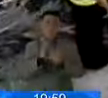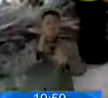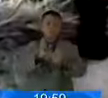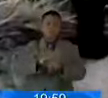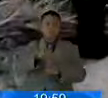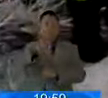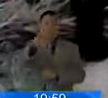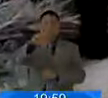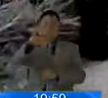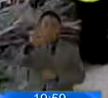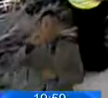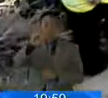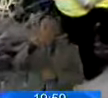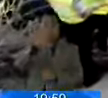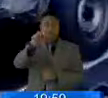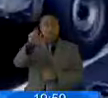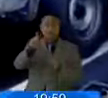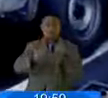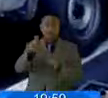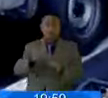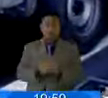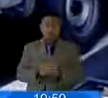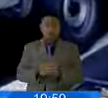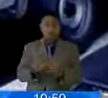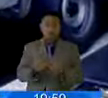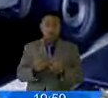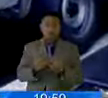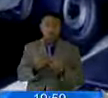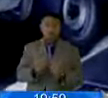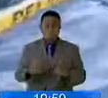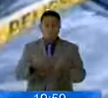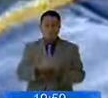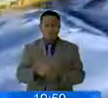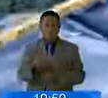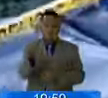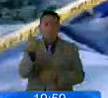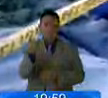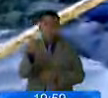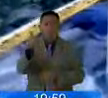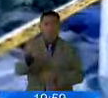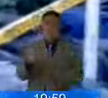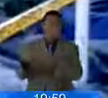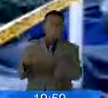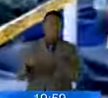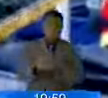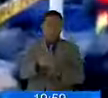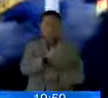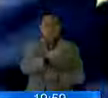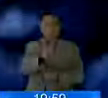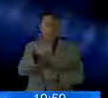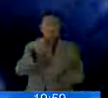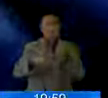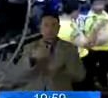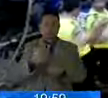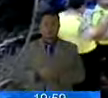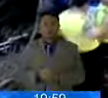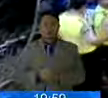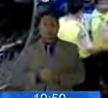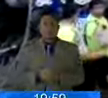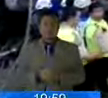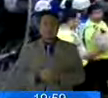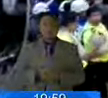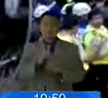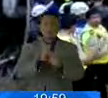del Valle con 30 pasajeros y la cifra ha aumentado, como has dicho, 11 fallecidos y 25 heridos. Un bus de